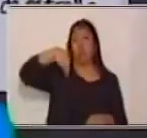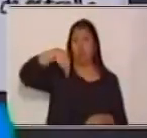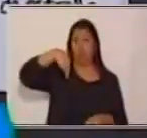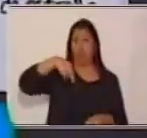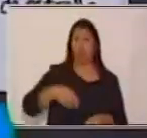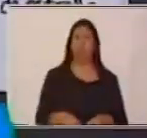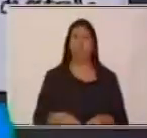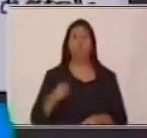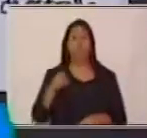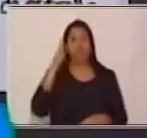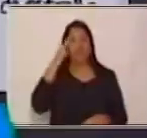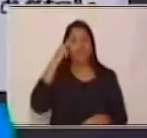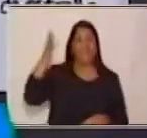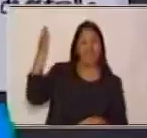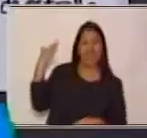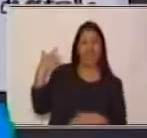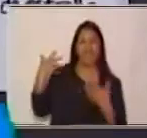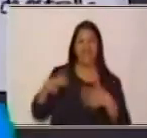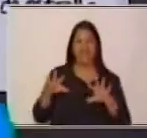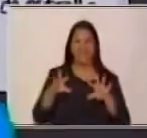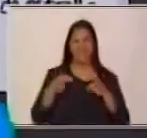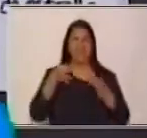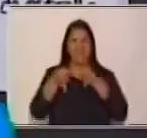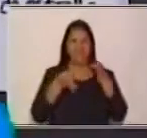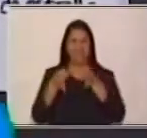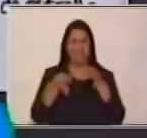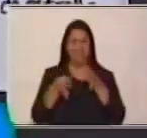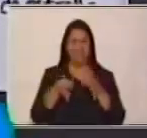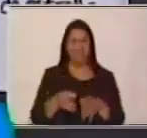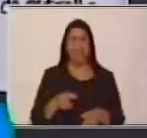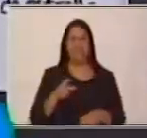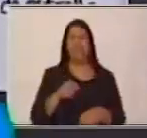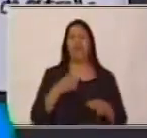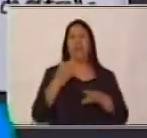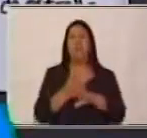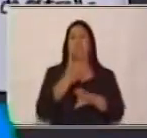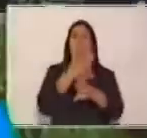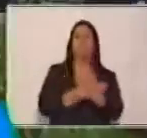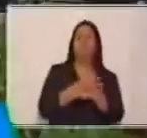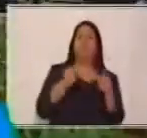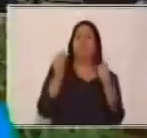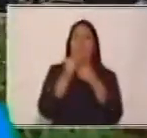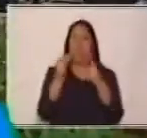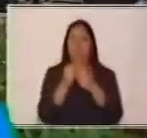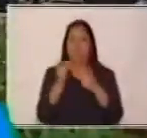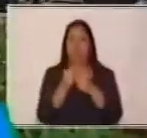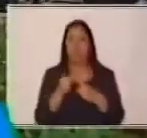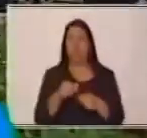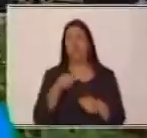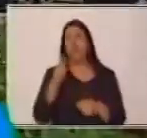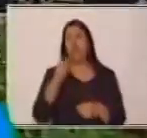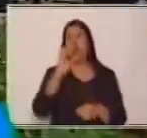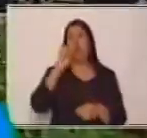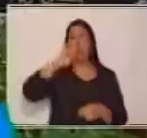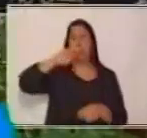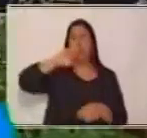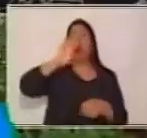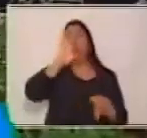también vimos anteriormente? Preposiciones, conjunciones, que son puentes, que sirven para enlazar